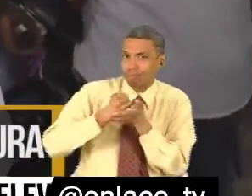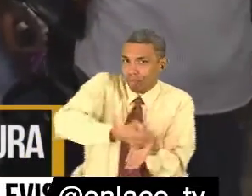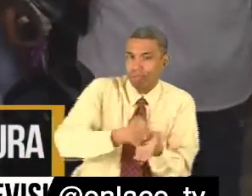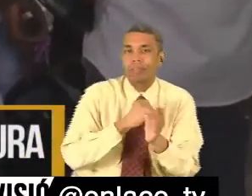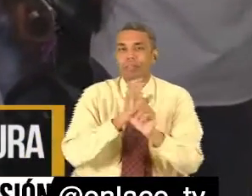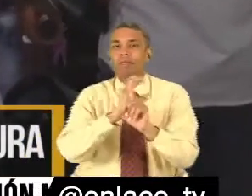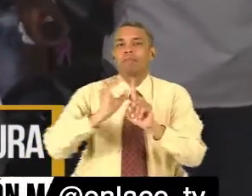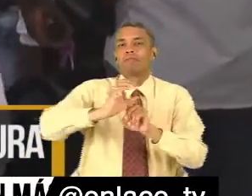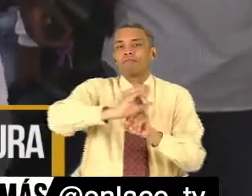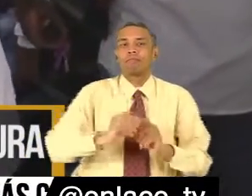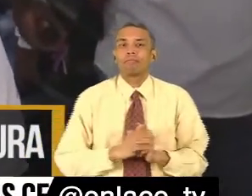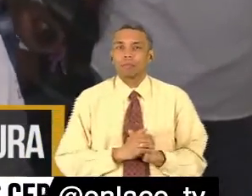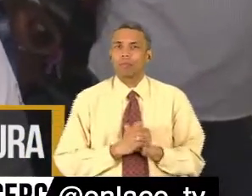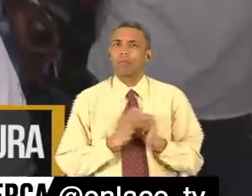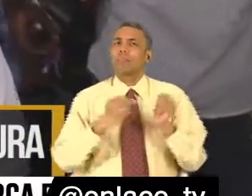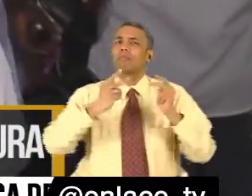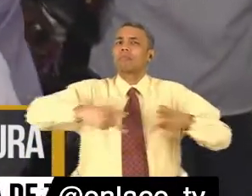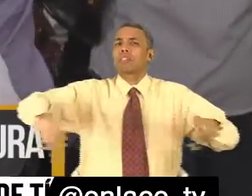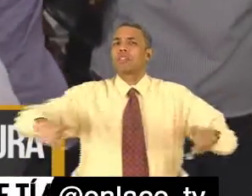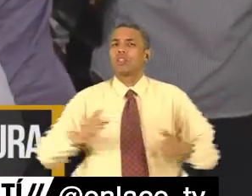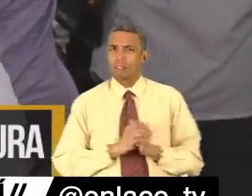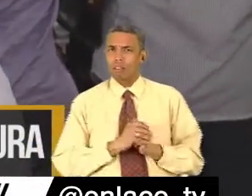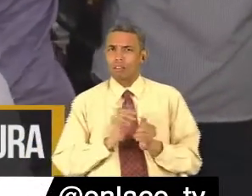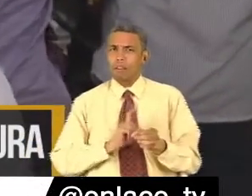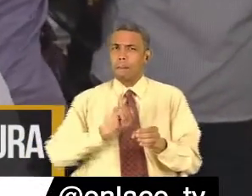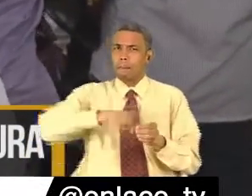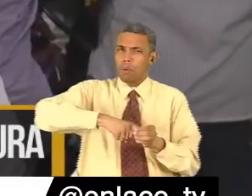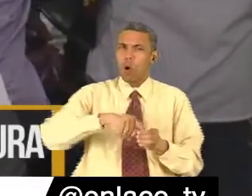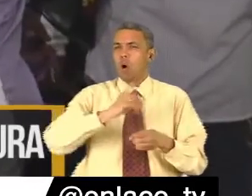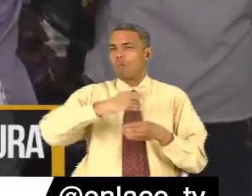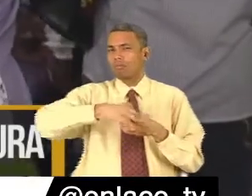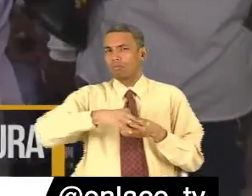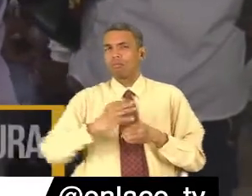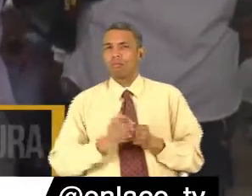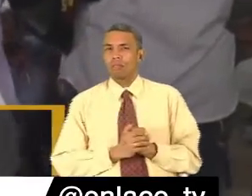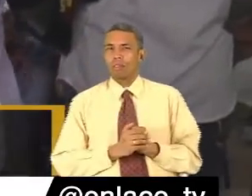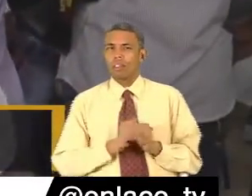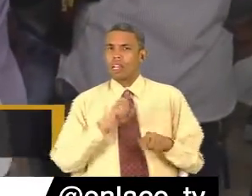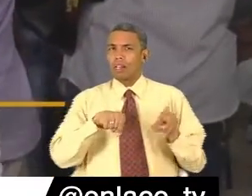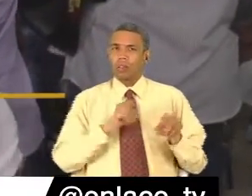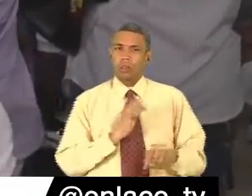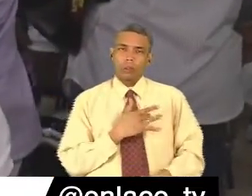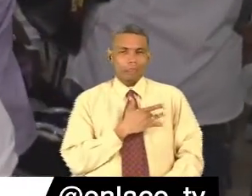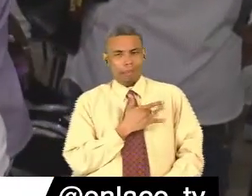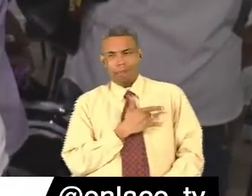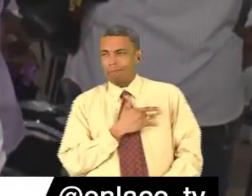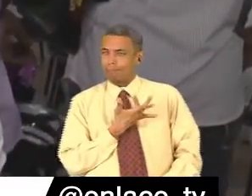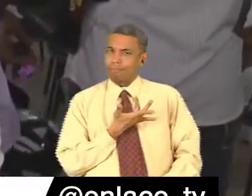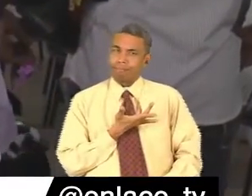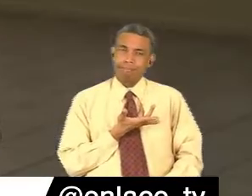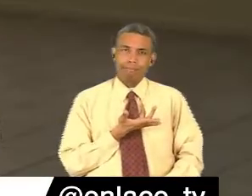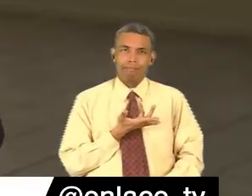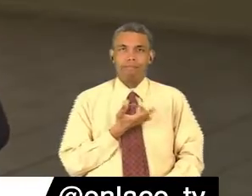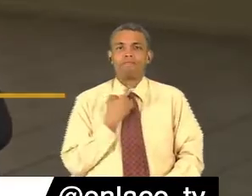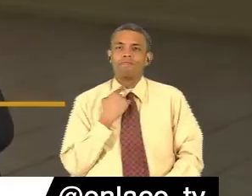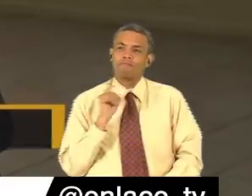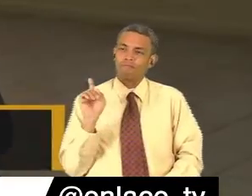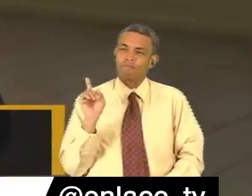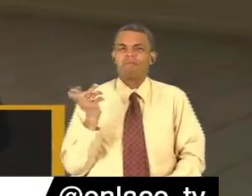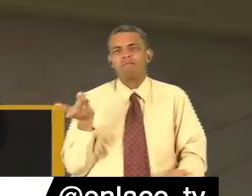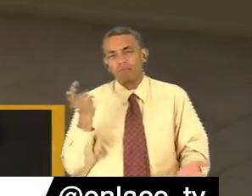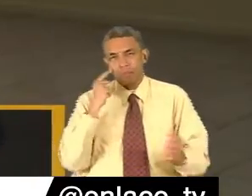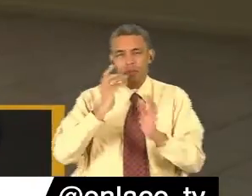cuanto al proceso de inscripción y que hoy terminó en este proceso de votación. Escuchemos cuáles son esas inquietudes. Nosotros